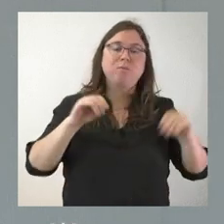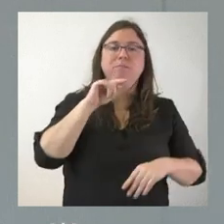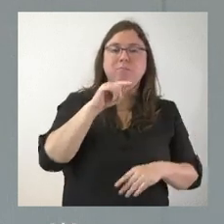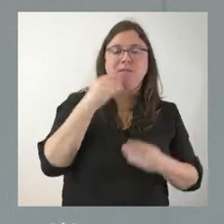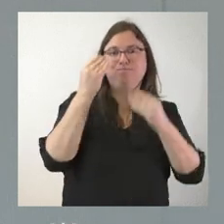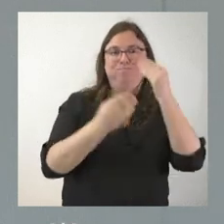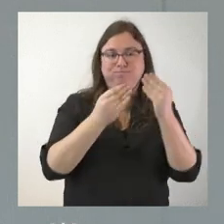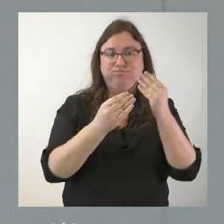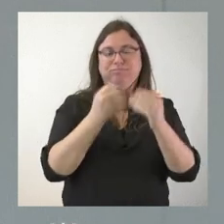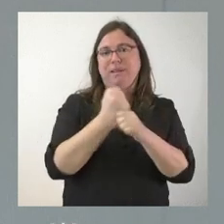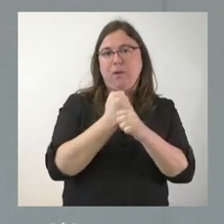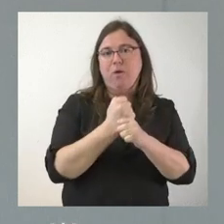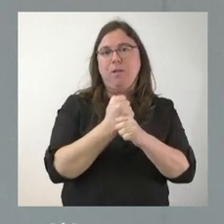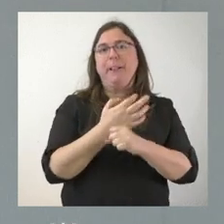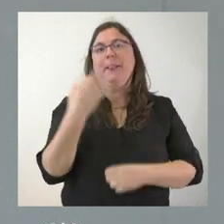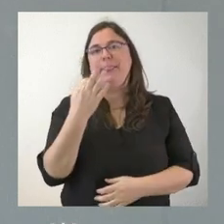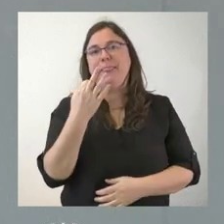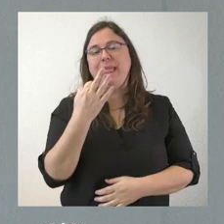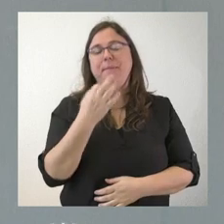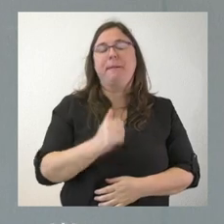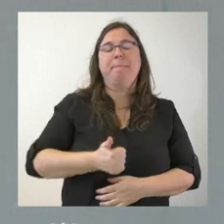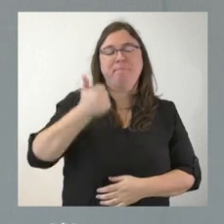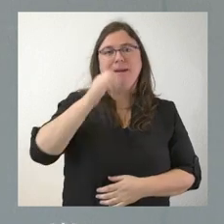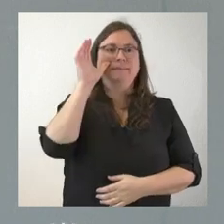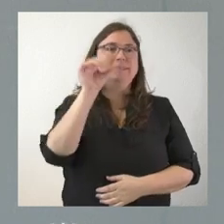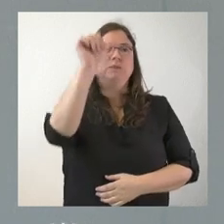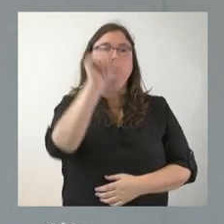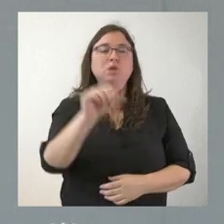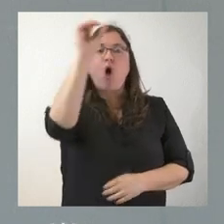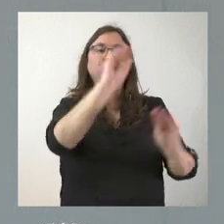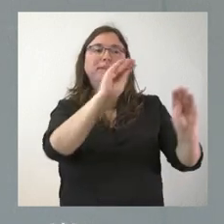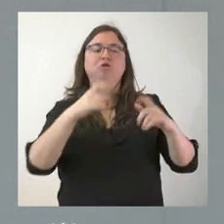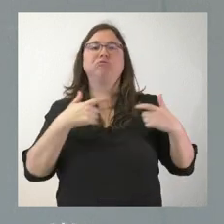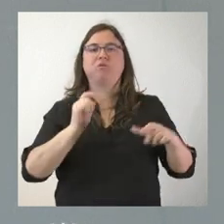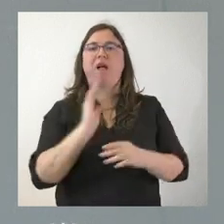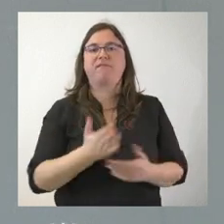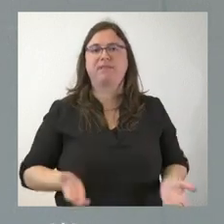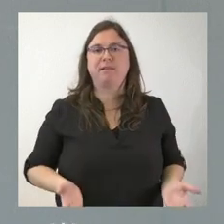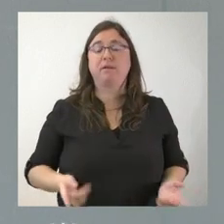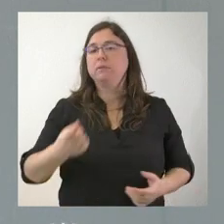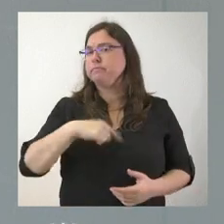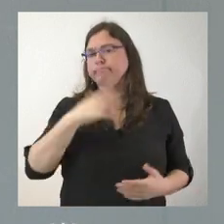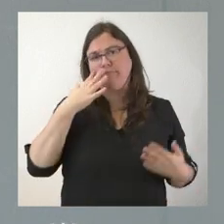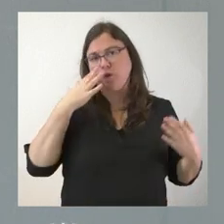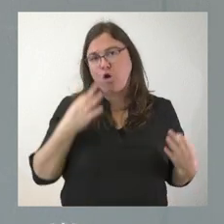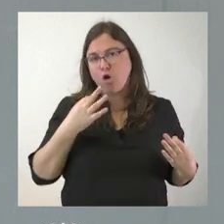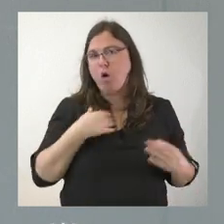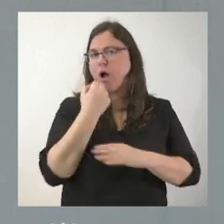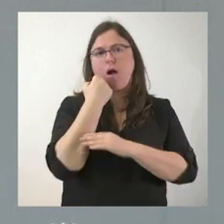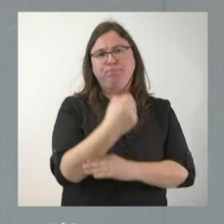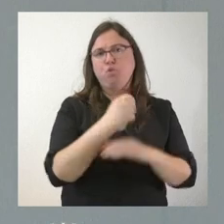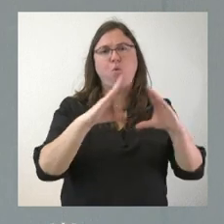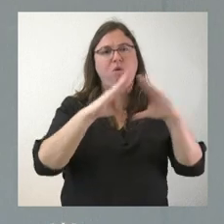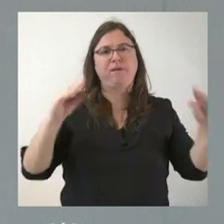a cabo estas actuaciones Pues hubiera tenido en cuenta más la opinión de los sectores afectados nosotros lógicamente estamos del lado de las universidades